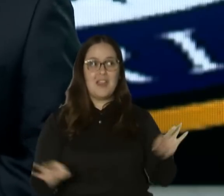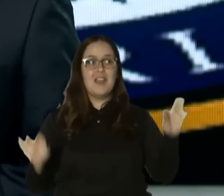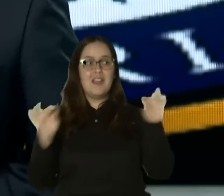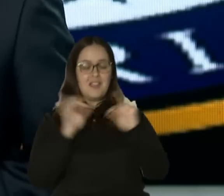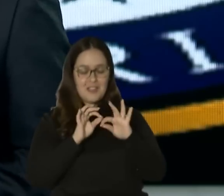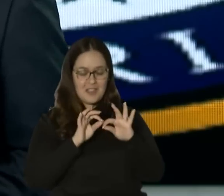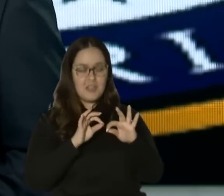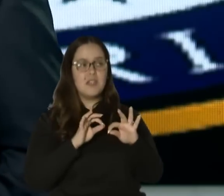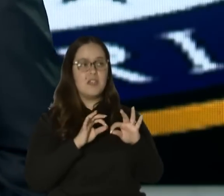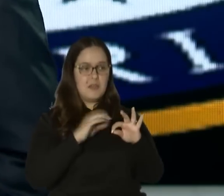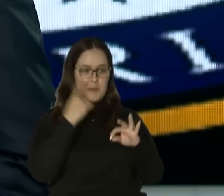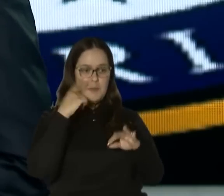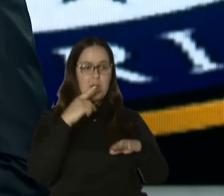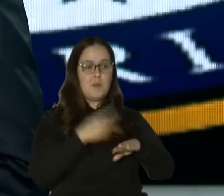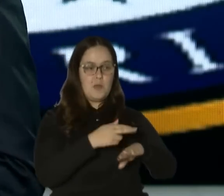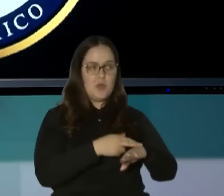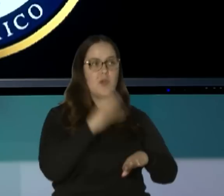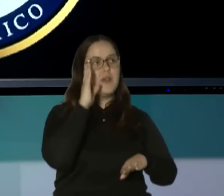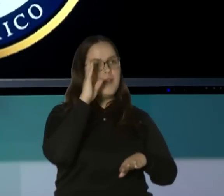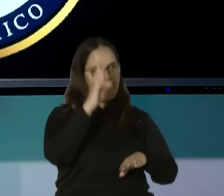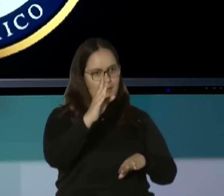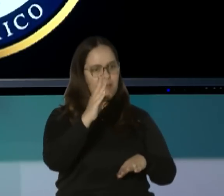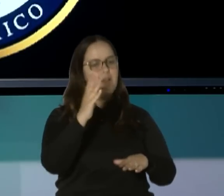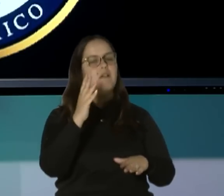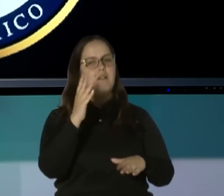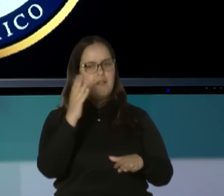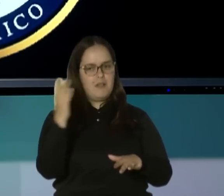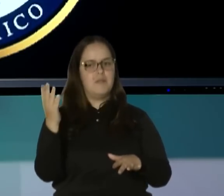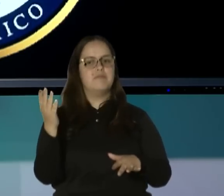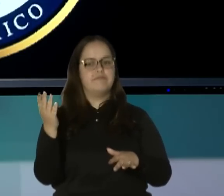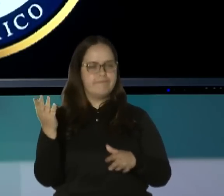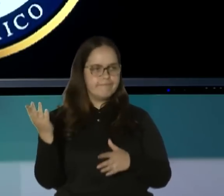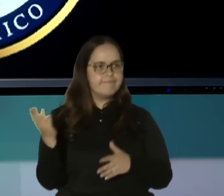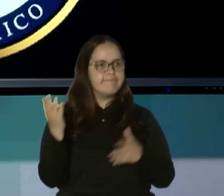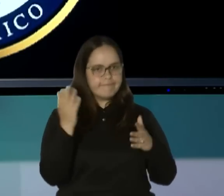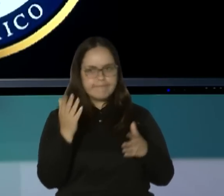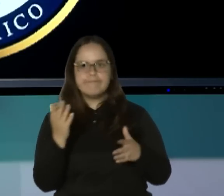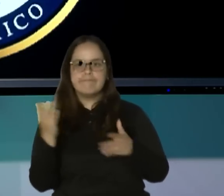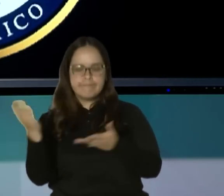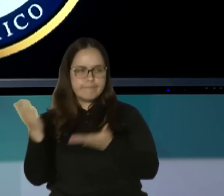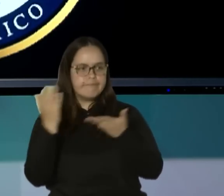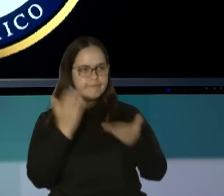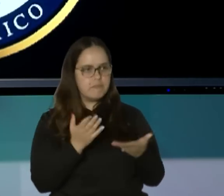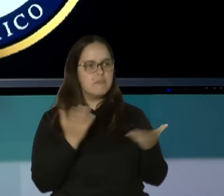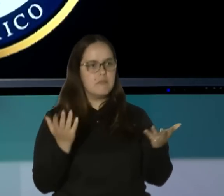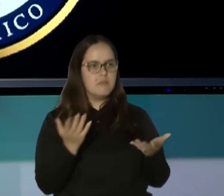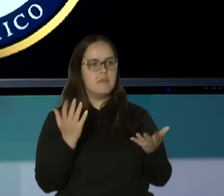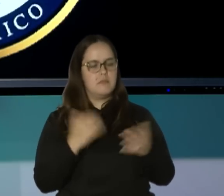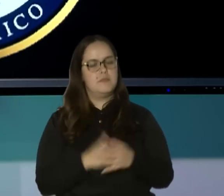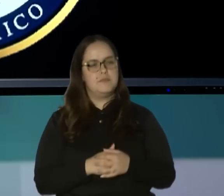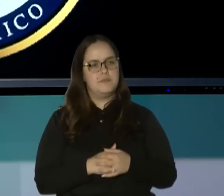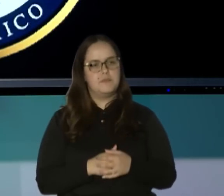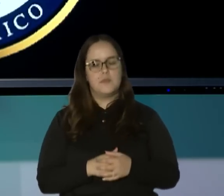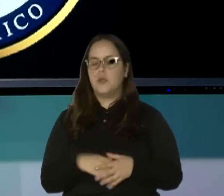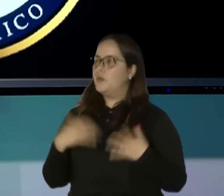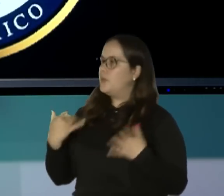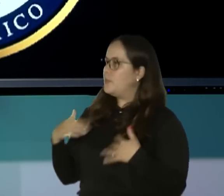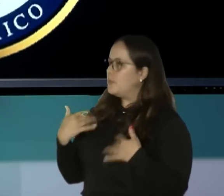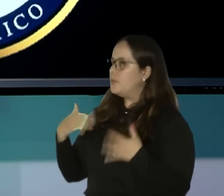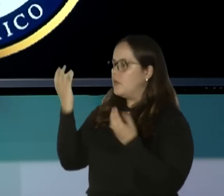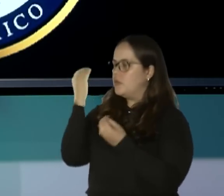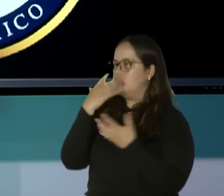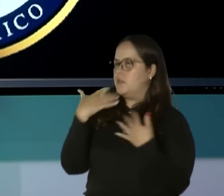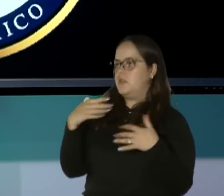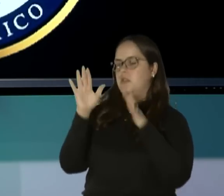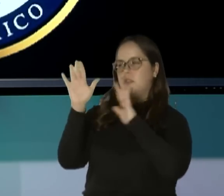Rico y eso se está adquiriendo en estos momentos. Excelente noticia para nuestra comunidad, aquí en Puerto Rico, nuestro pueblo. Así